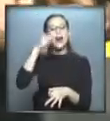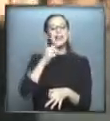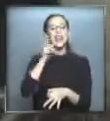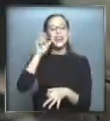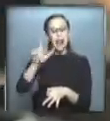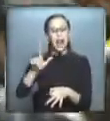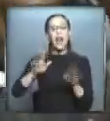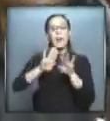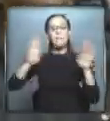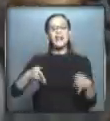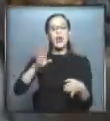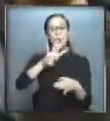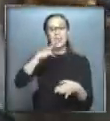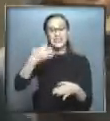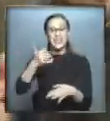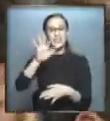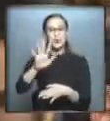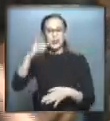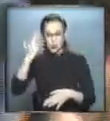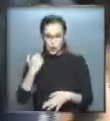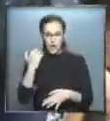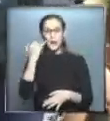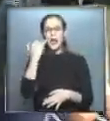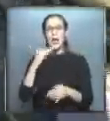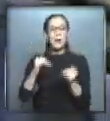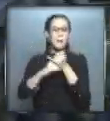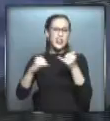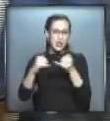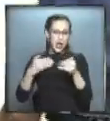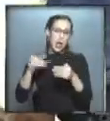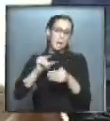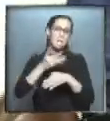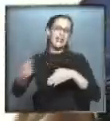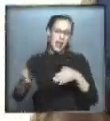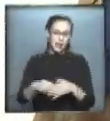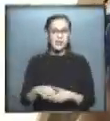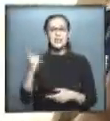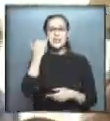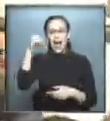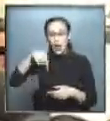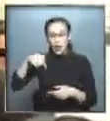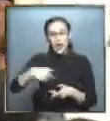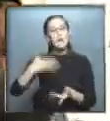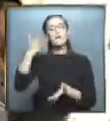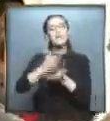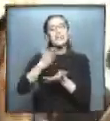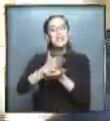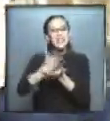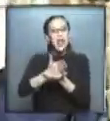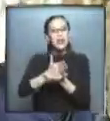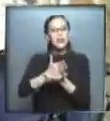mesa 4659. Pasadas las horas del mediodía, ahora estamos ya casi en la mitad de la jornada